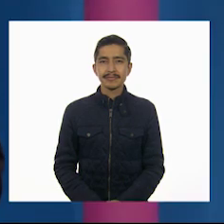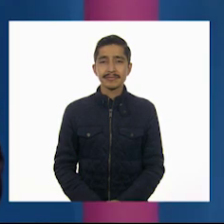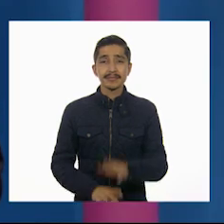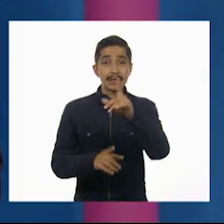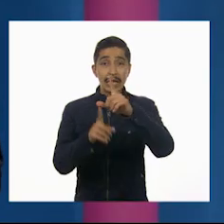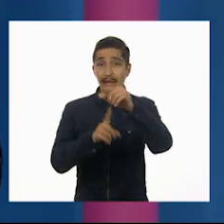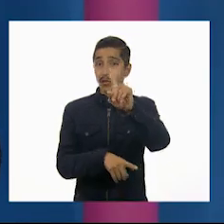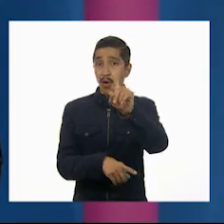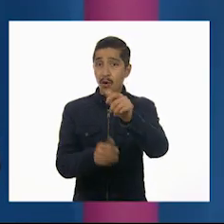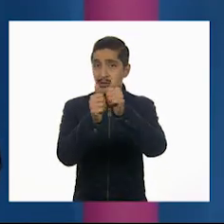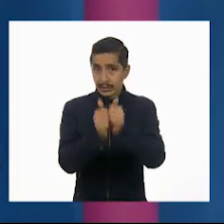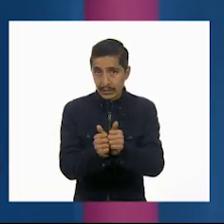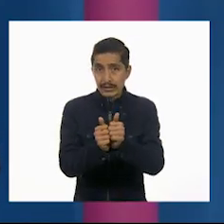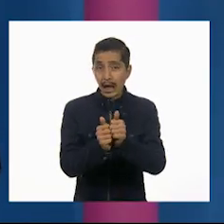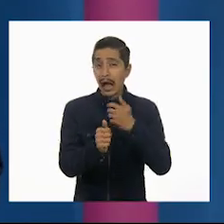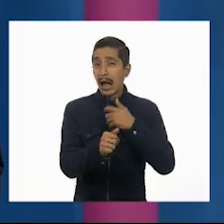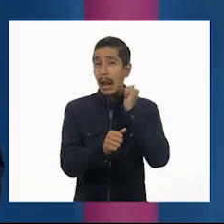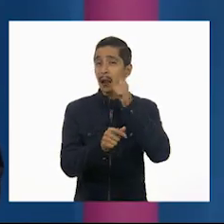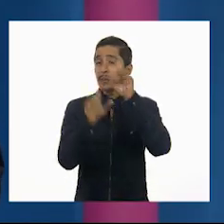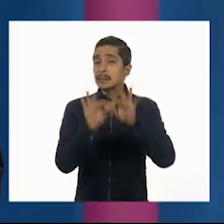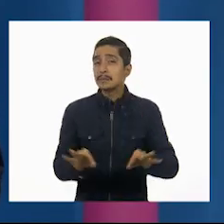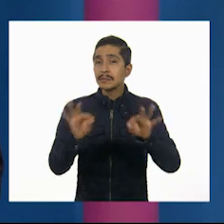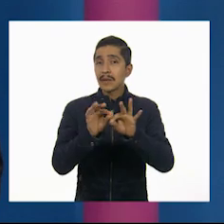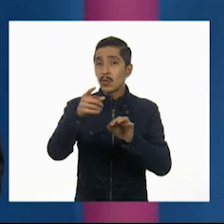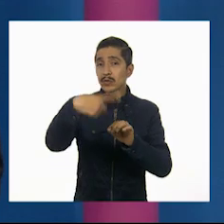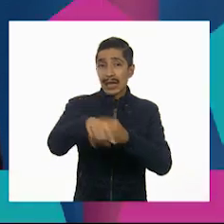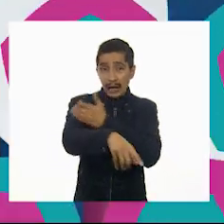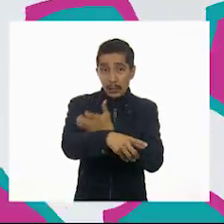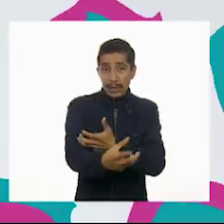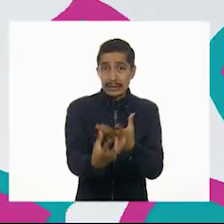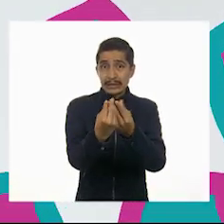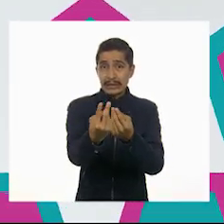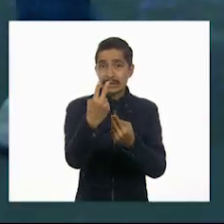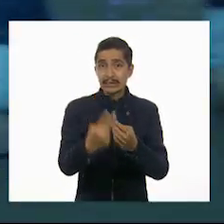No se muevan de su lugar, tenemos algo muy importante para ustedes. Acompáñenos.